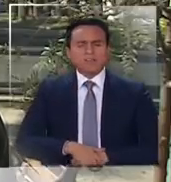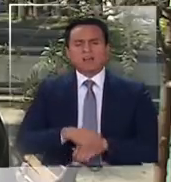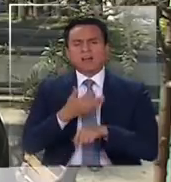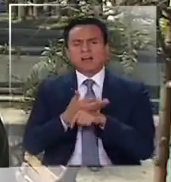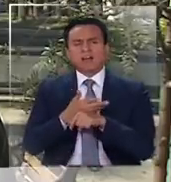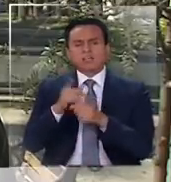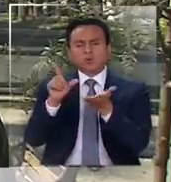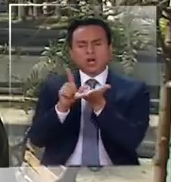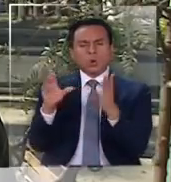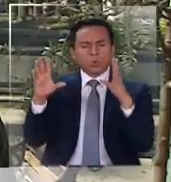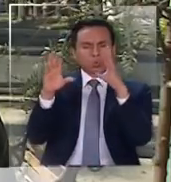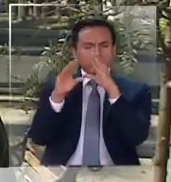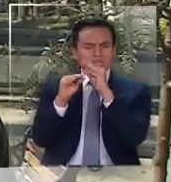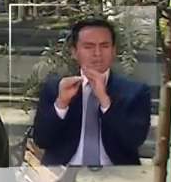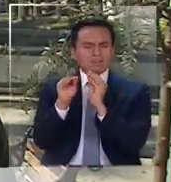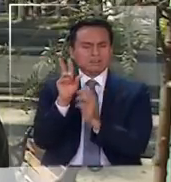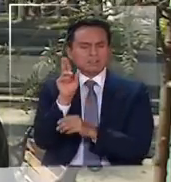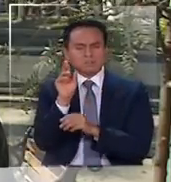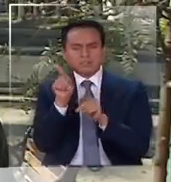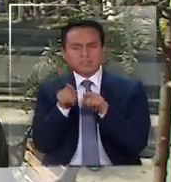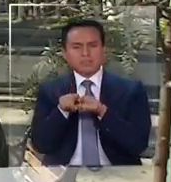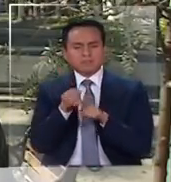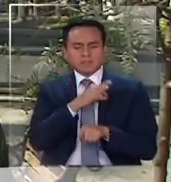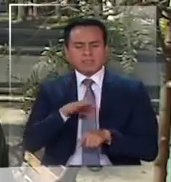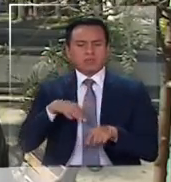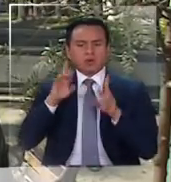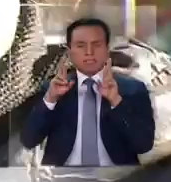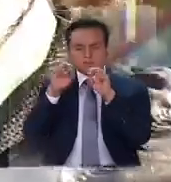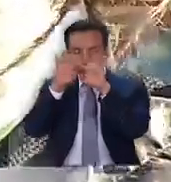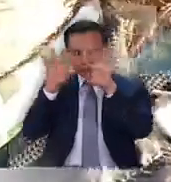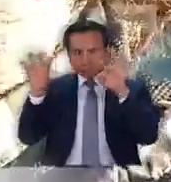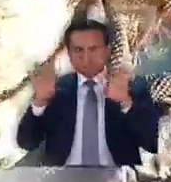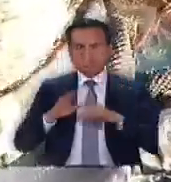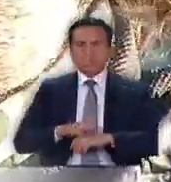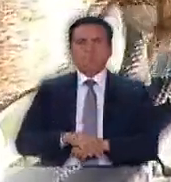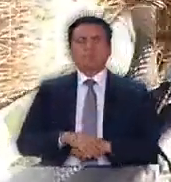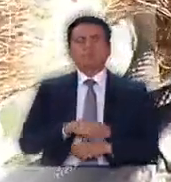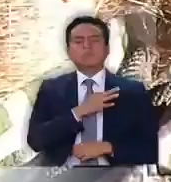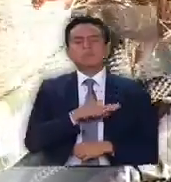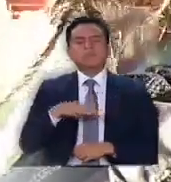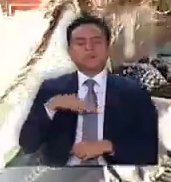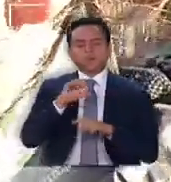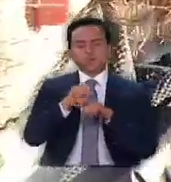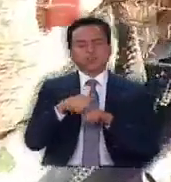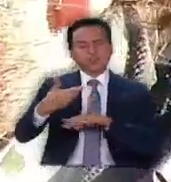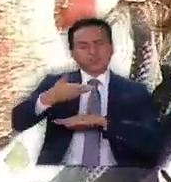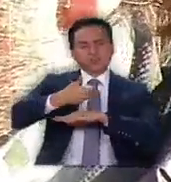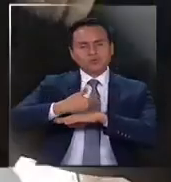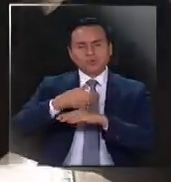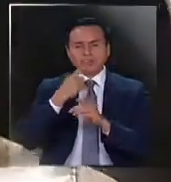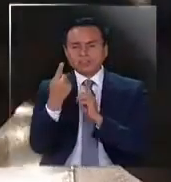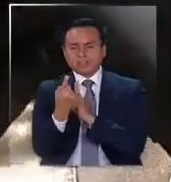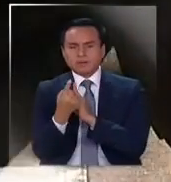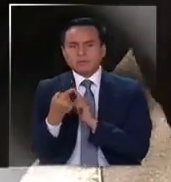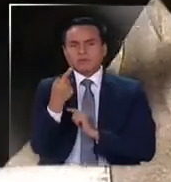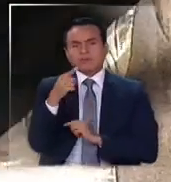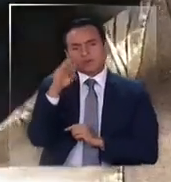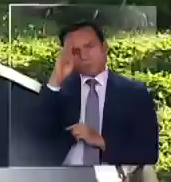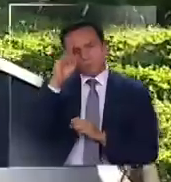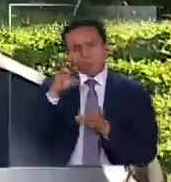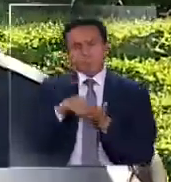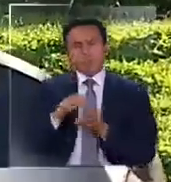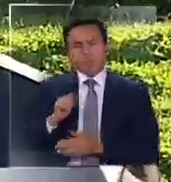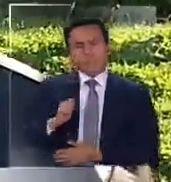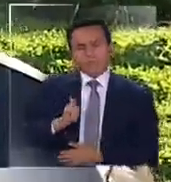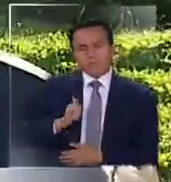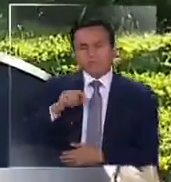zona oscura, gris, que yo espero que la ministra sea capaz de dilucidar. La ministra acogió también la solicitud de entrevistar al primer comisario de la PDI